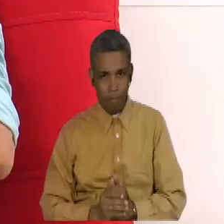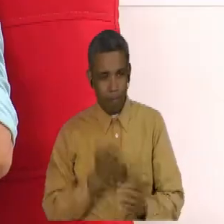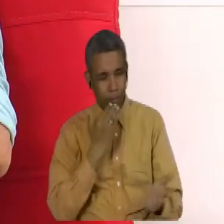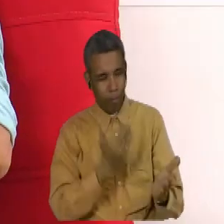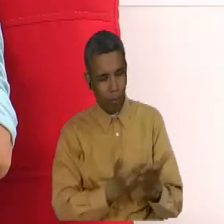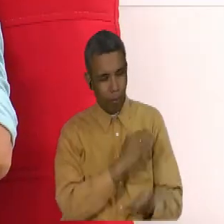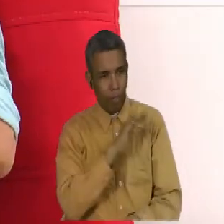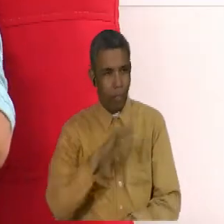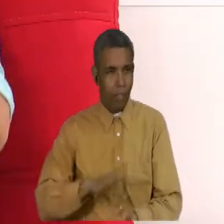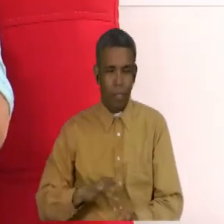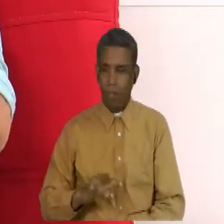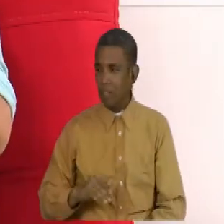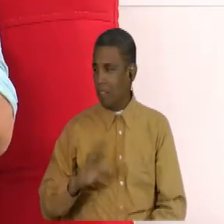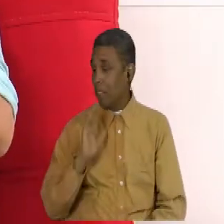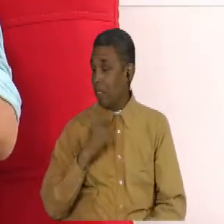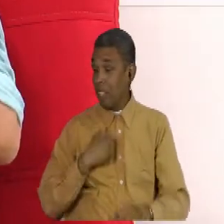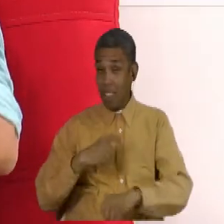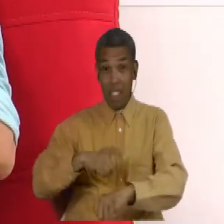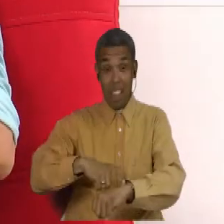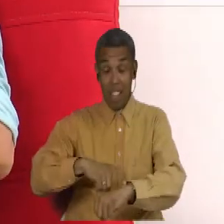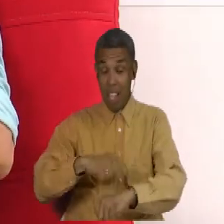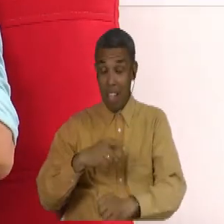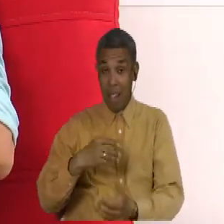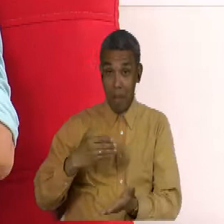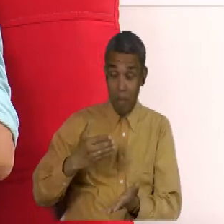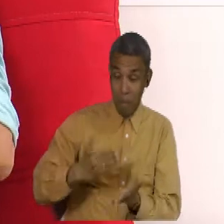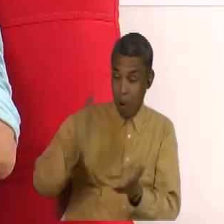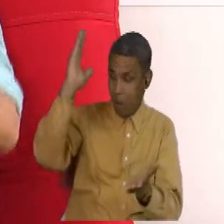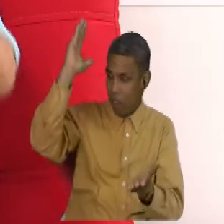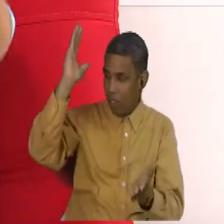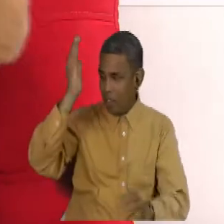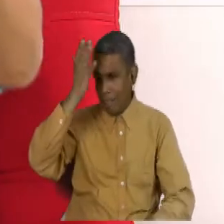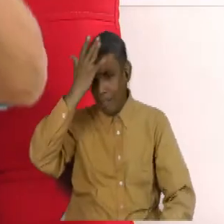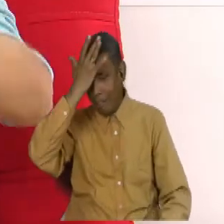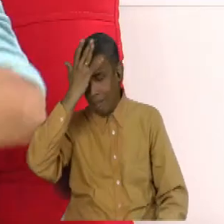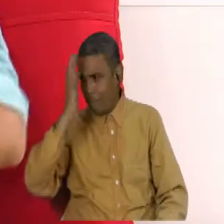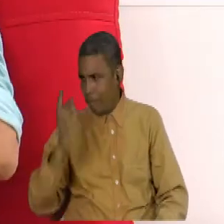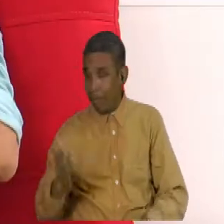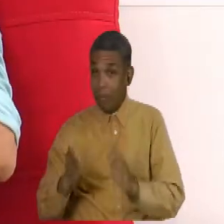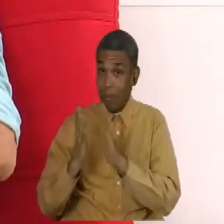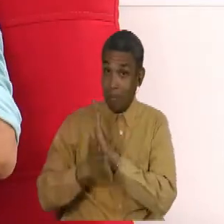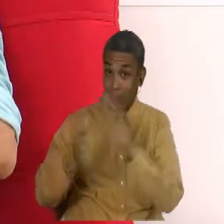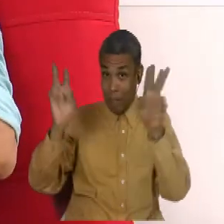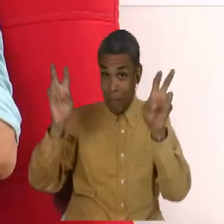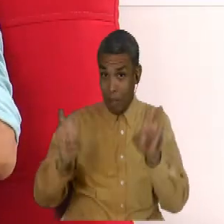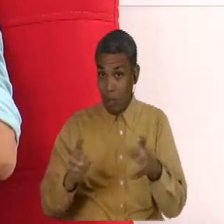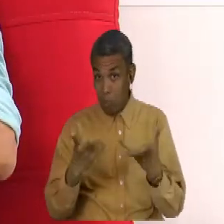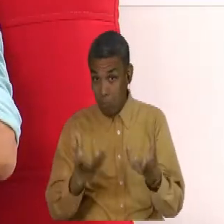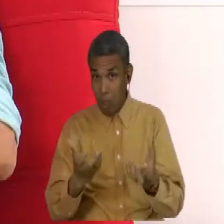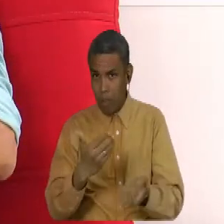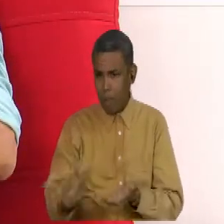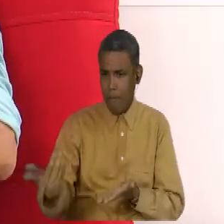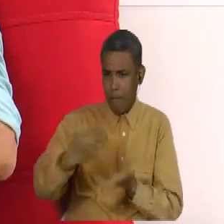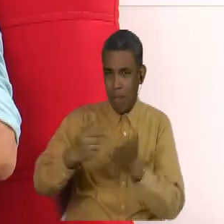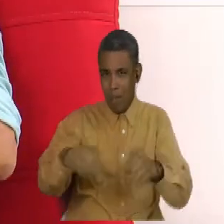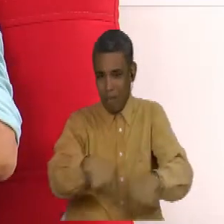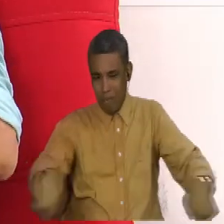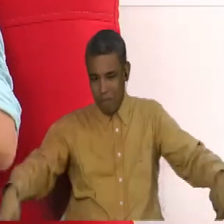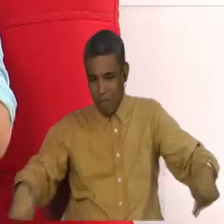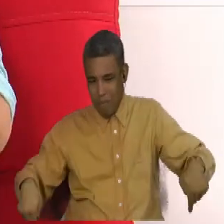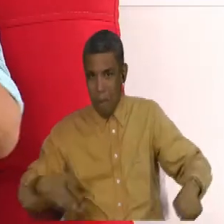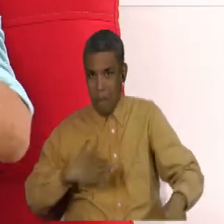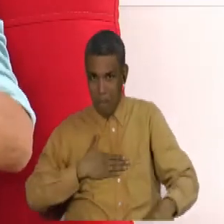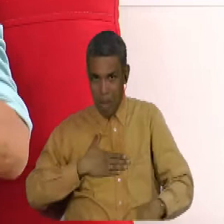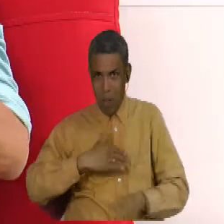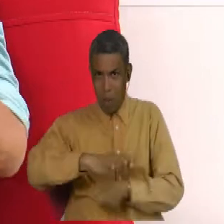pasó muy rápido y quedaron dentro del tintero algunas otras cosas. De hecho, sí, los espero en Pedicentro a todas estas mamás que vean sus niños gorditos